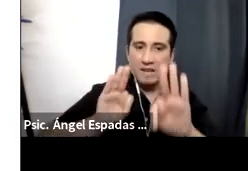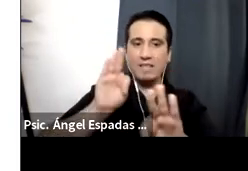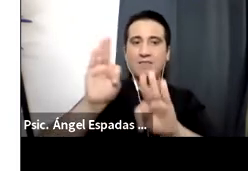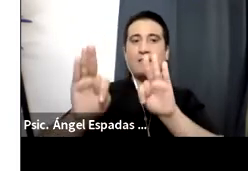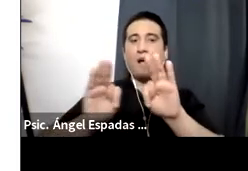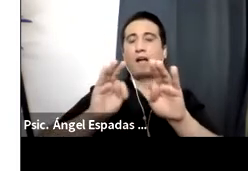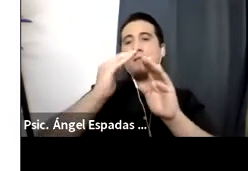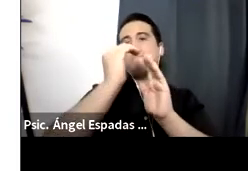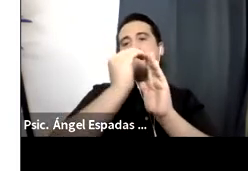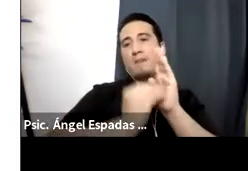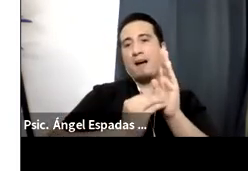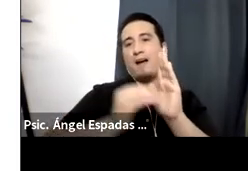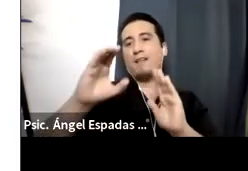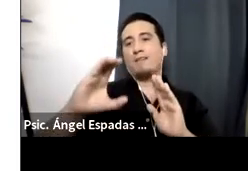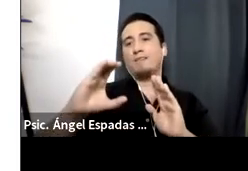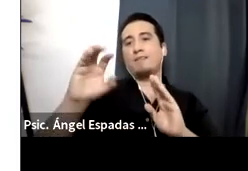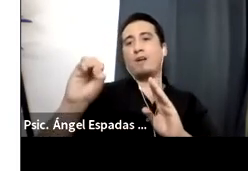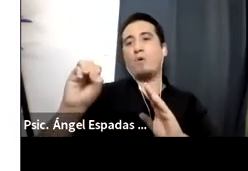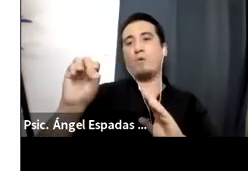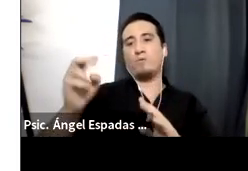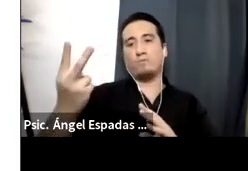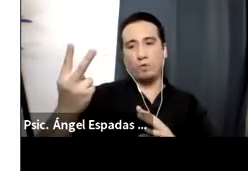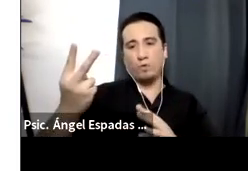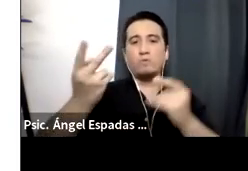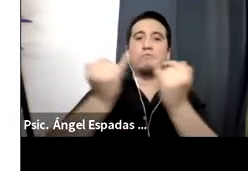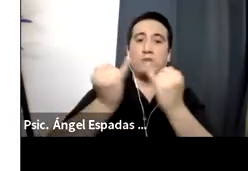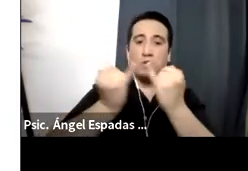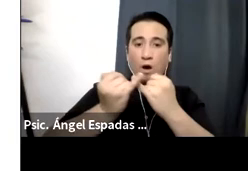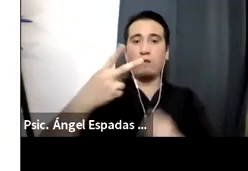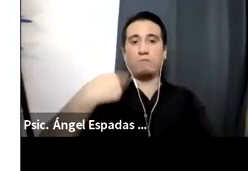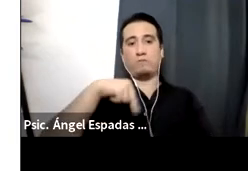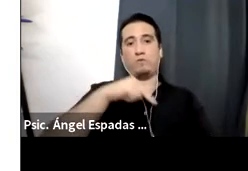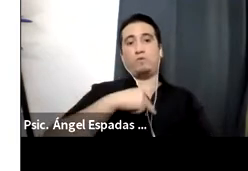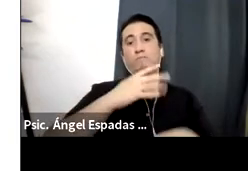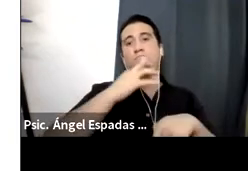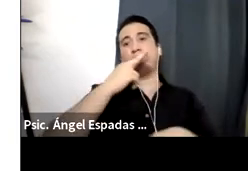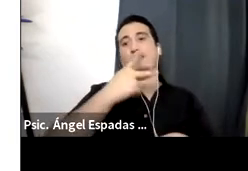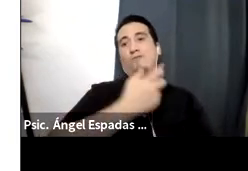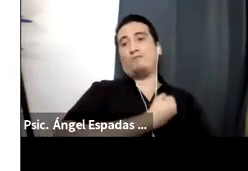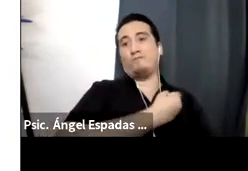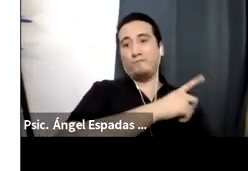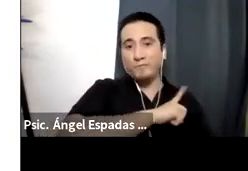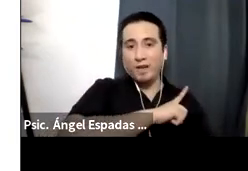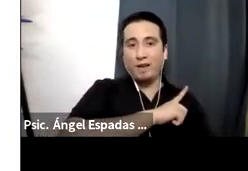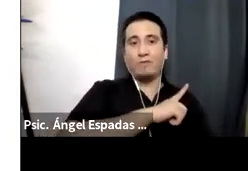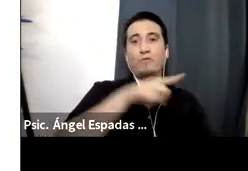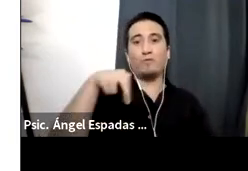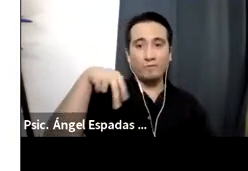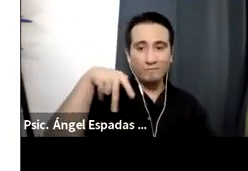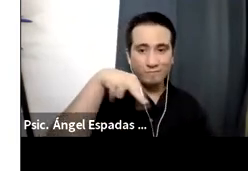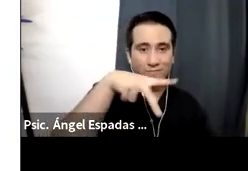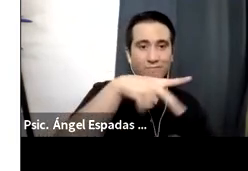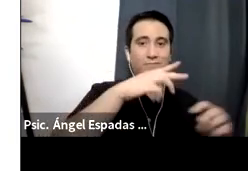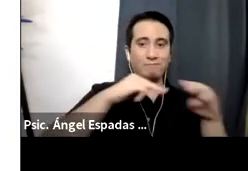de CO2, para tener nosotros también más salud, ¿no? Nos movemos más y de ahí es